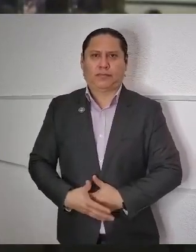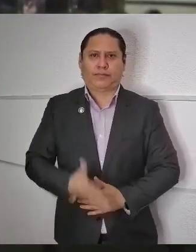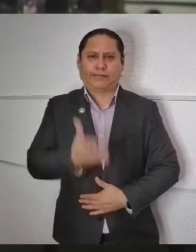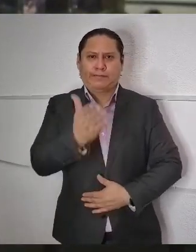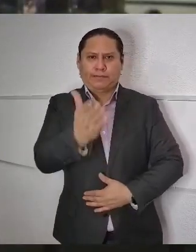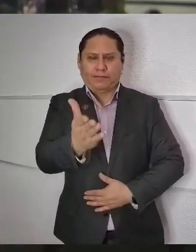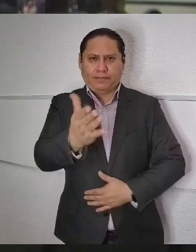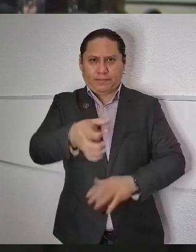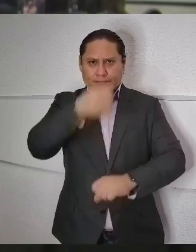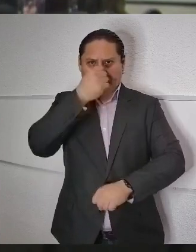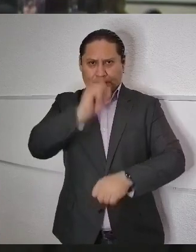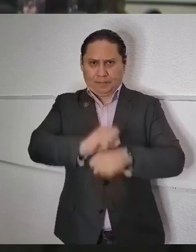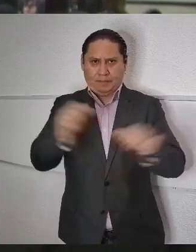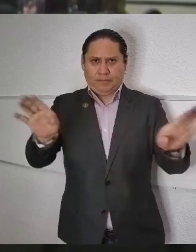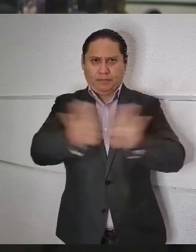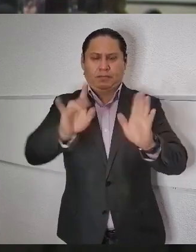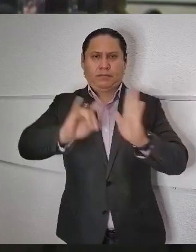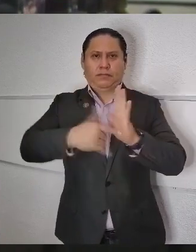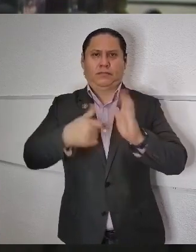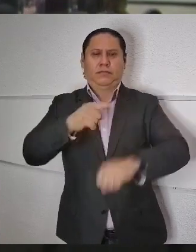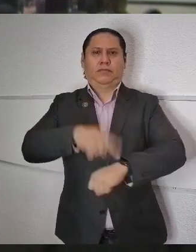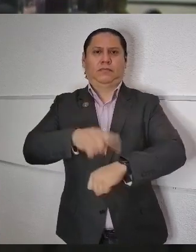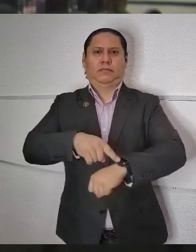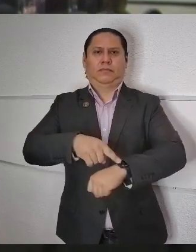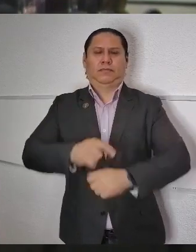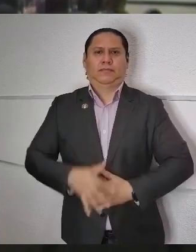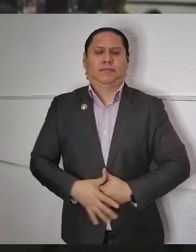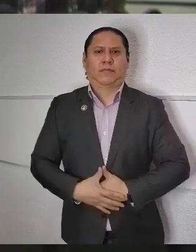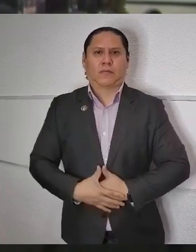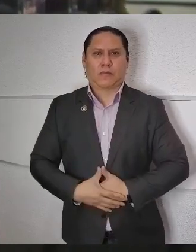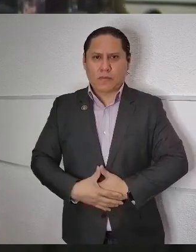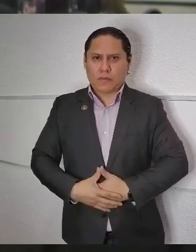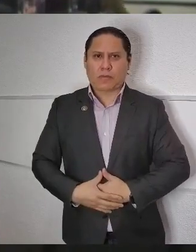Solicito a la Secretaría cierre el sistema electrónico.